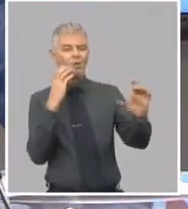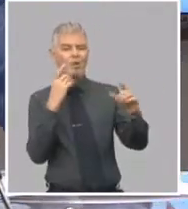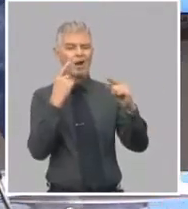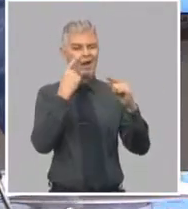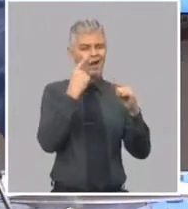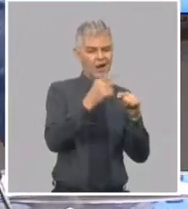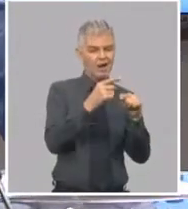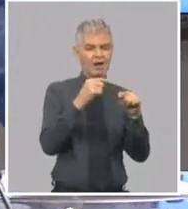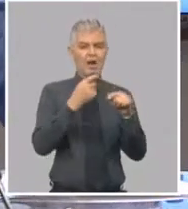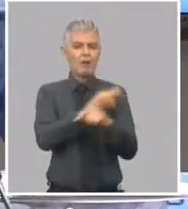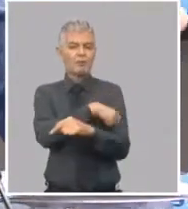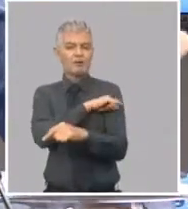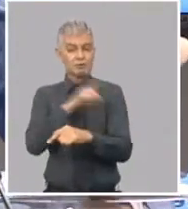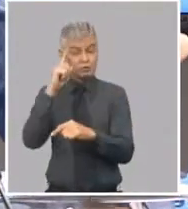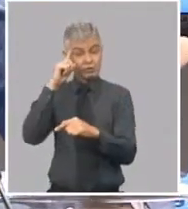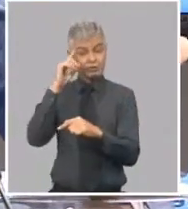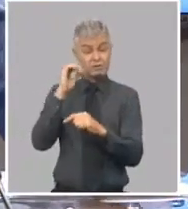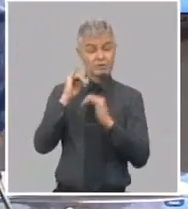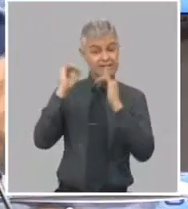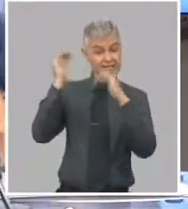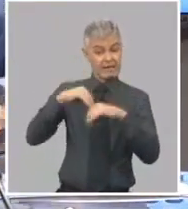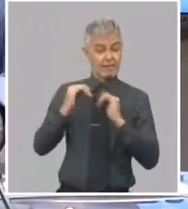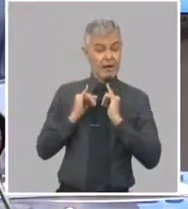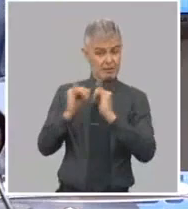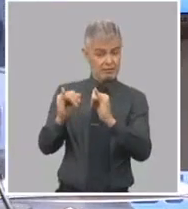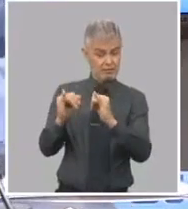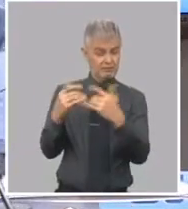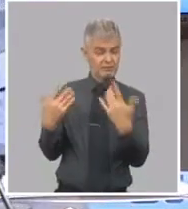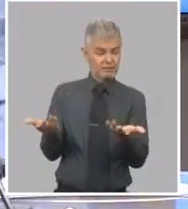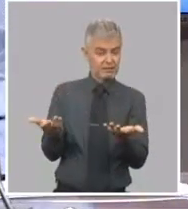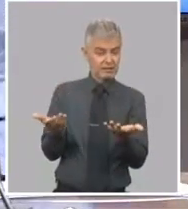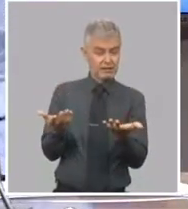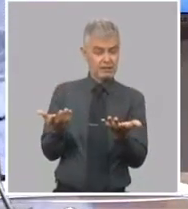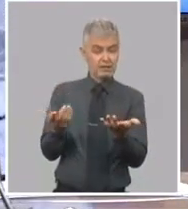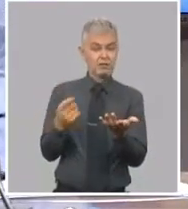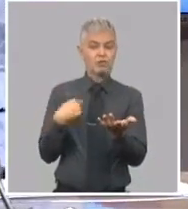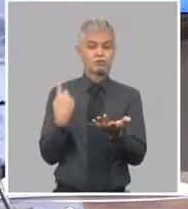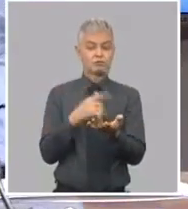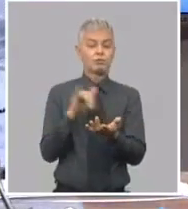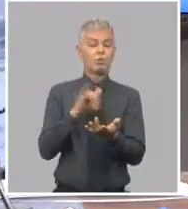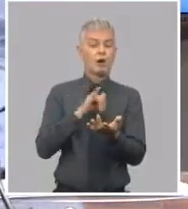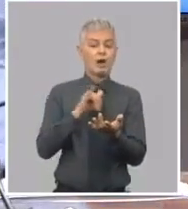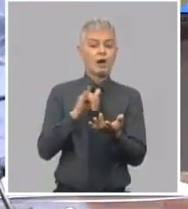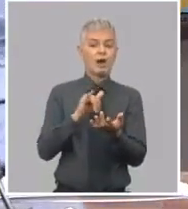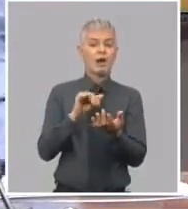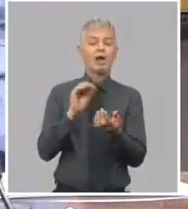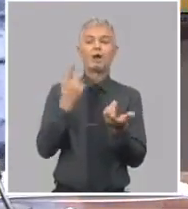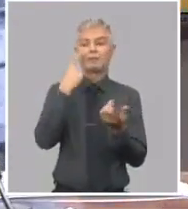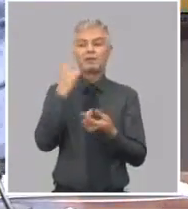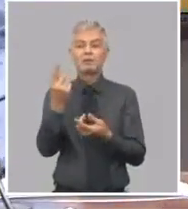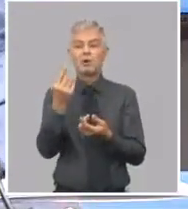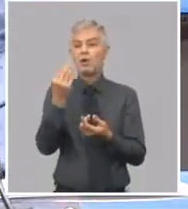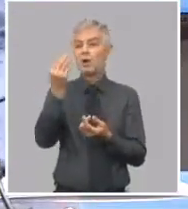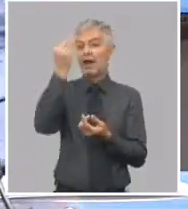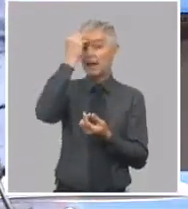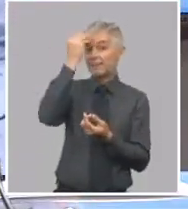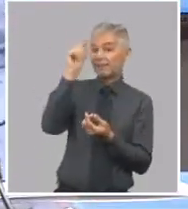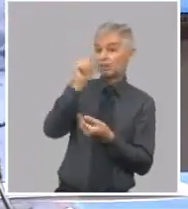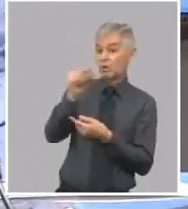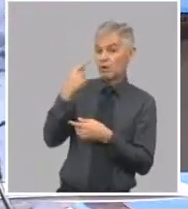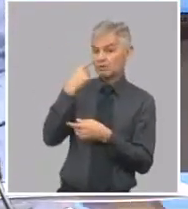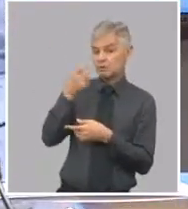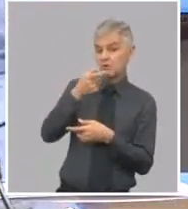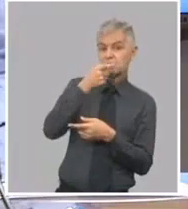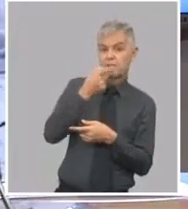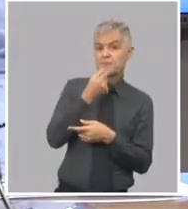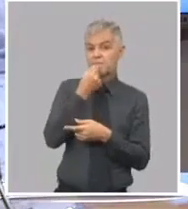para que la población se sume a las medidas por otra parte estamos acudiendo a los inspectores y estamos sobre los inspectores también